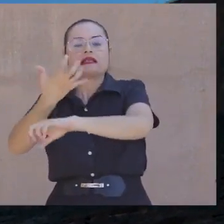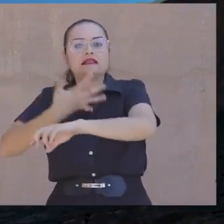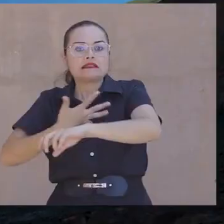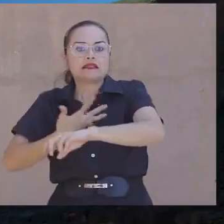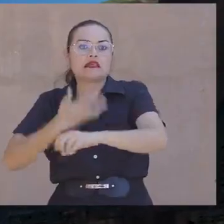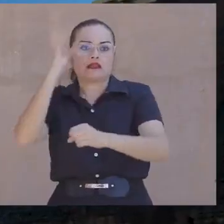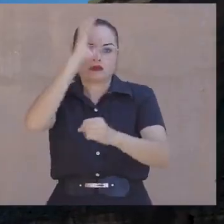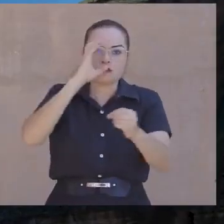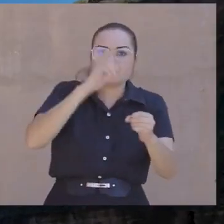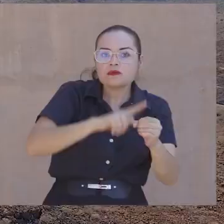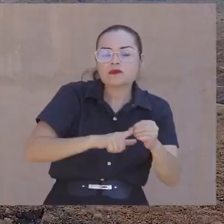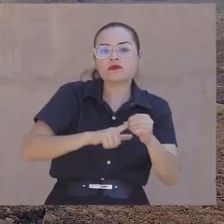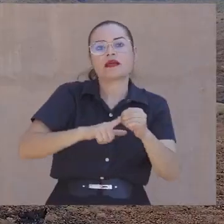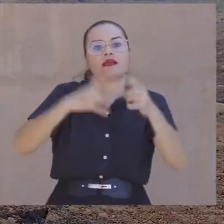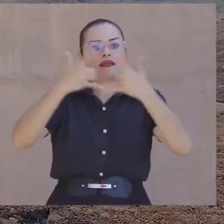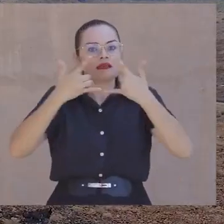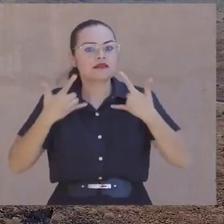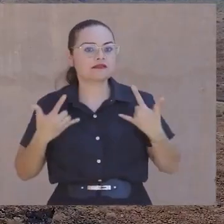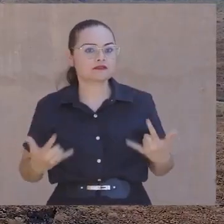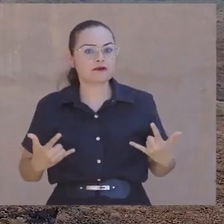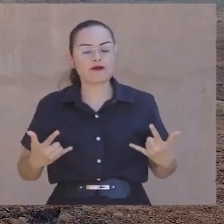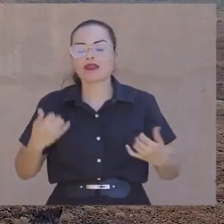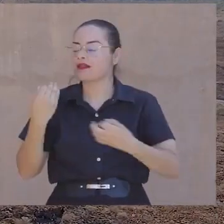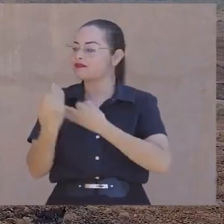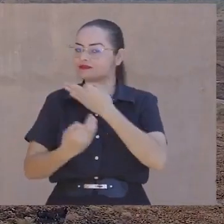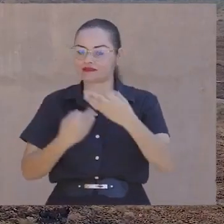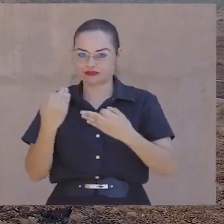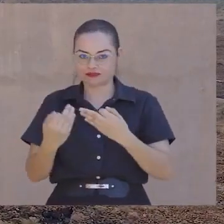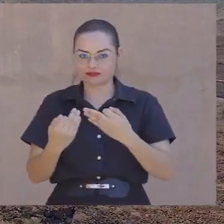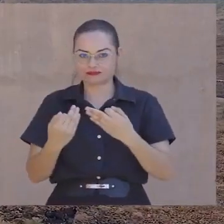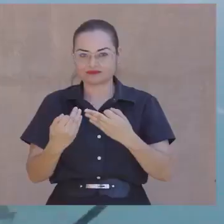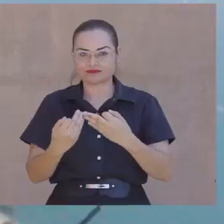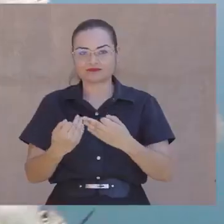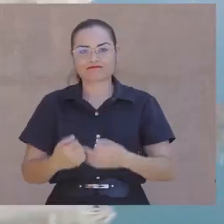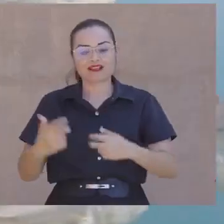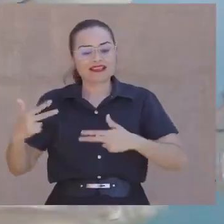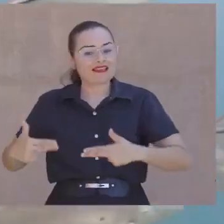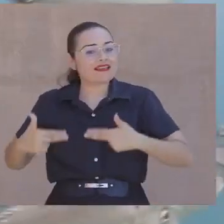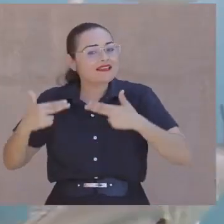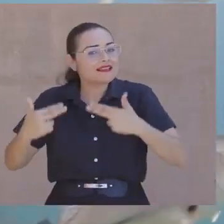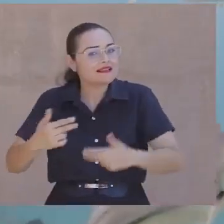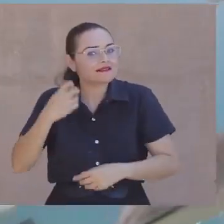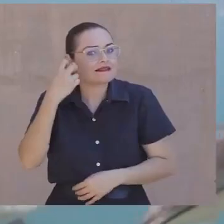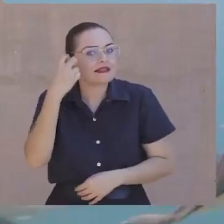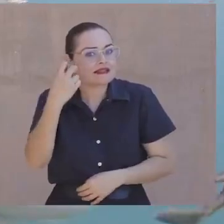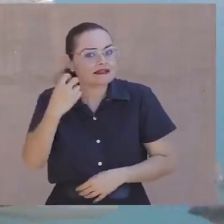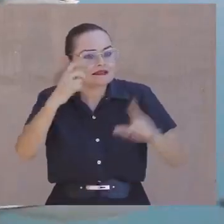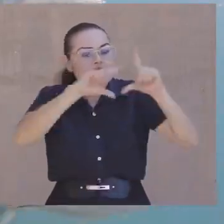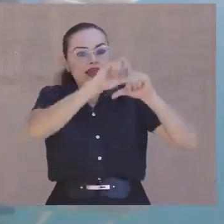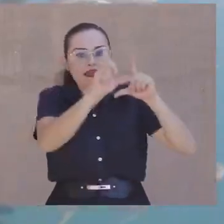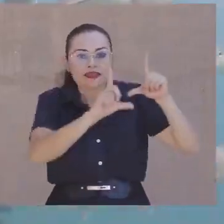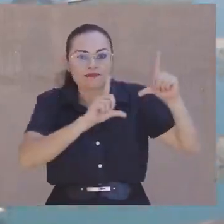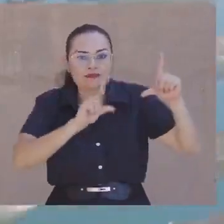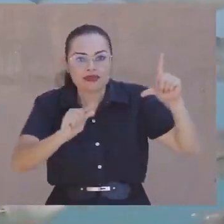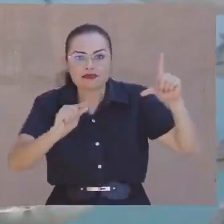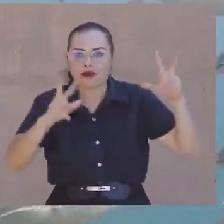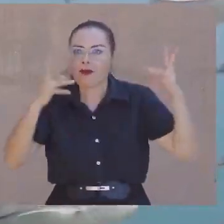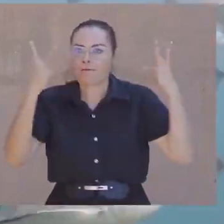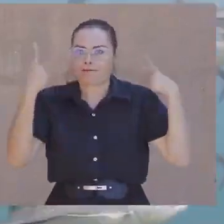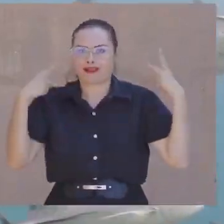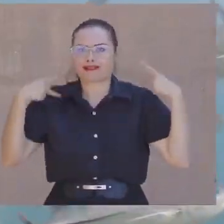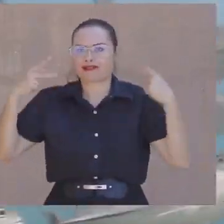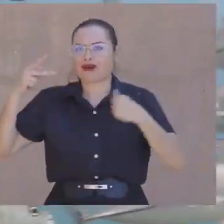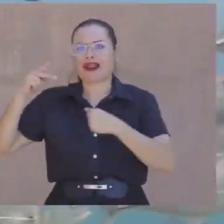un atractivo natural cultural o histórico con vocación turística este patrimonio nos ha colocado como uno de los países más